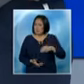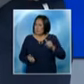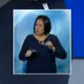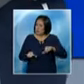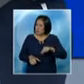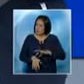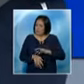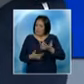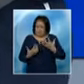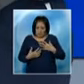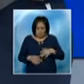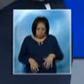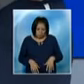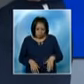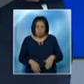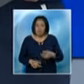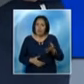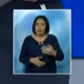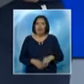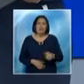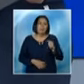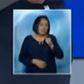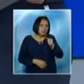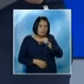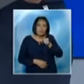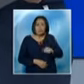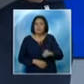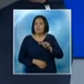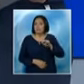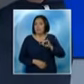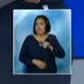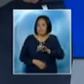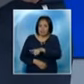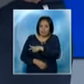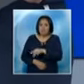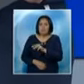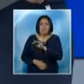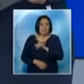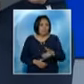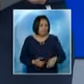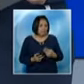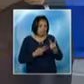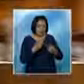negligencia médica. Los conductores de 90 Matinal, Magali Medina y Mijael Garrido Leca, visitaron a este pequeño y